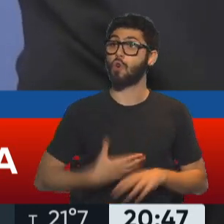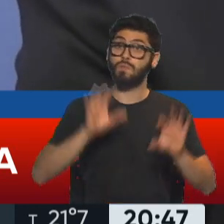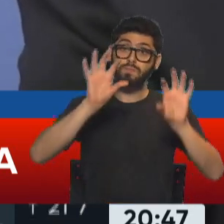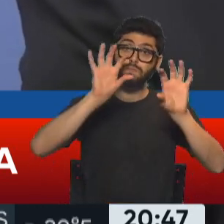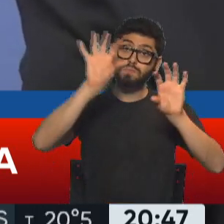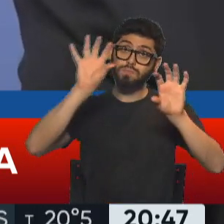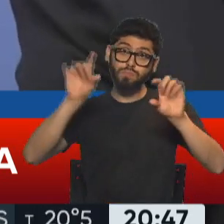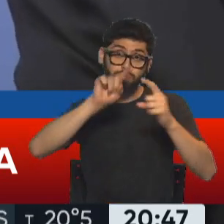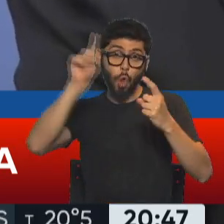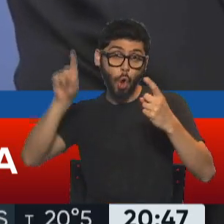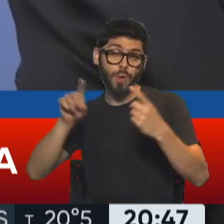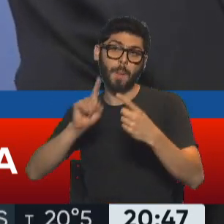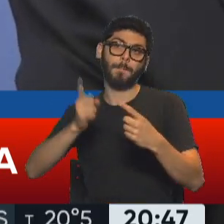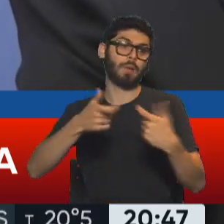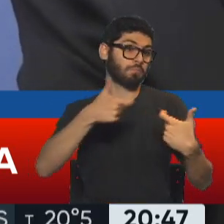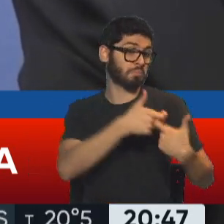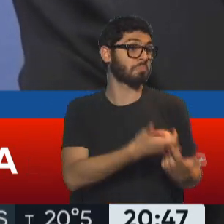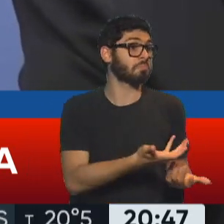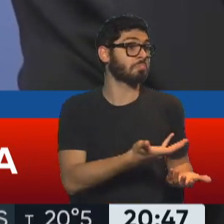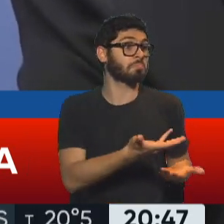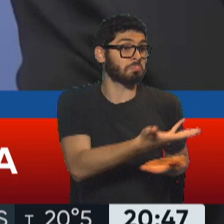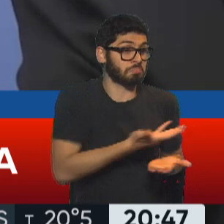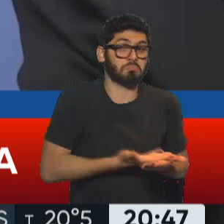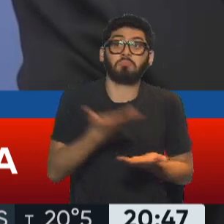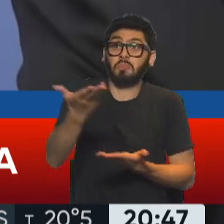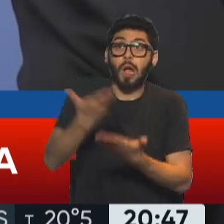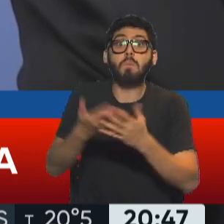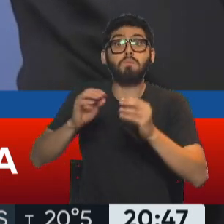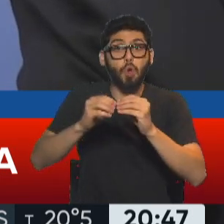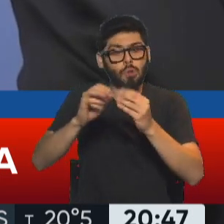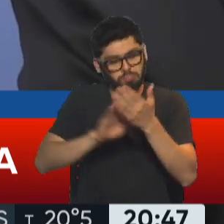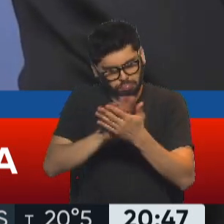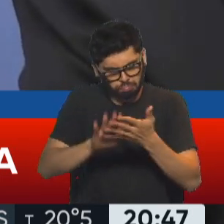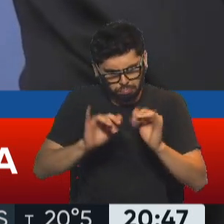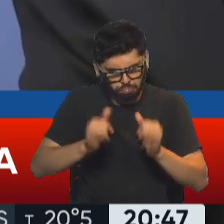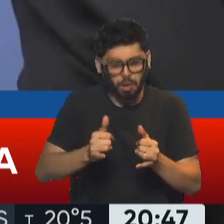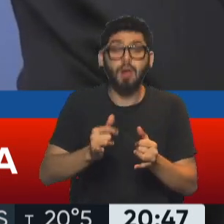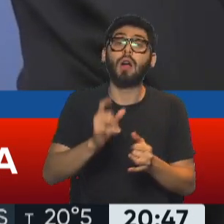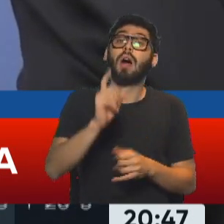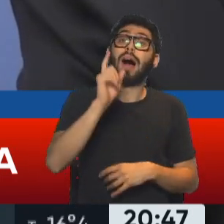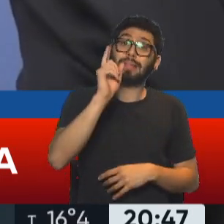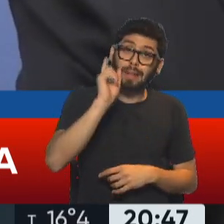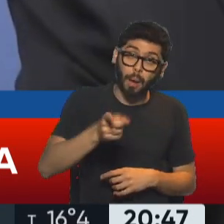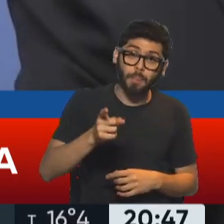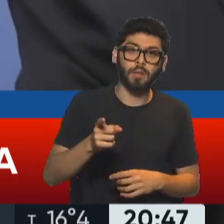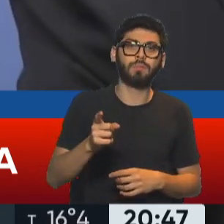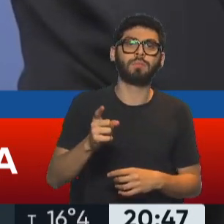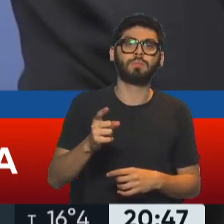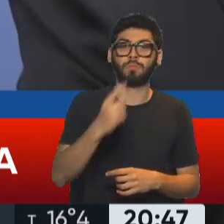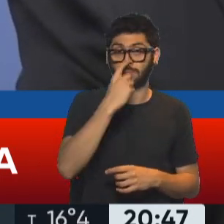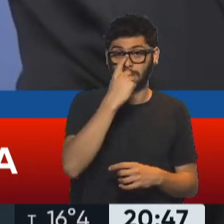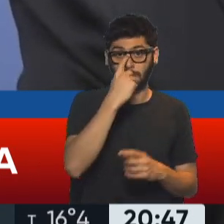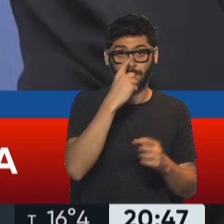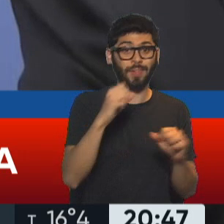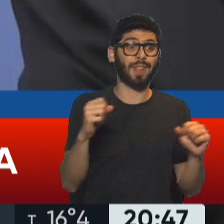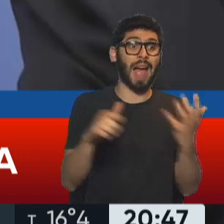las entidades nos plantearon, y se resolvió también considerar la situación de